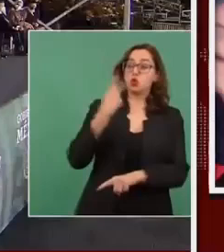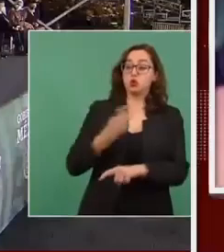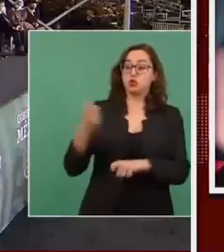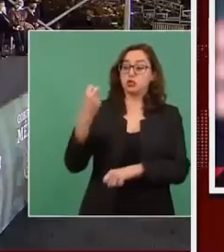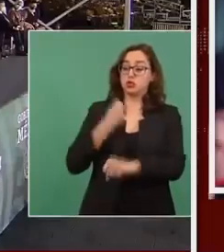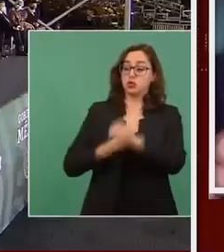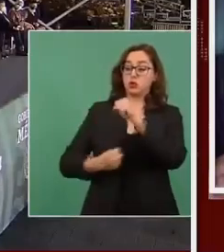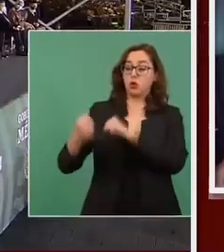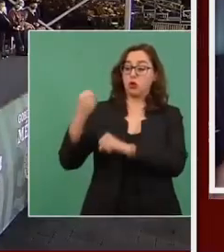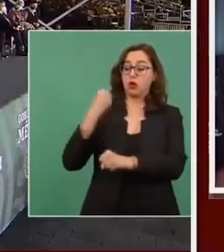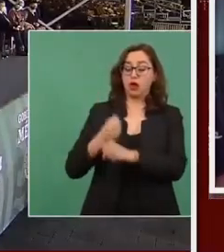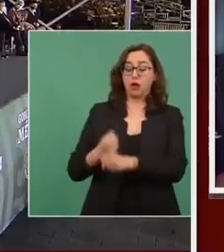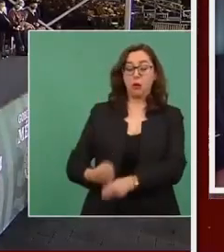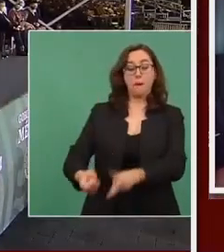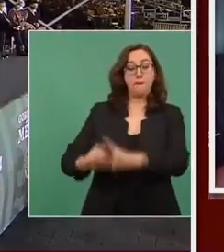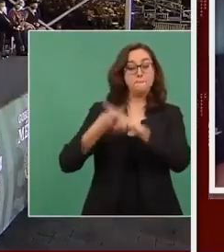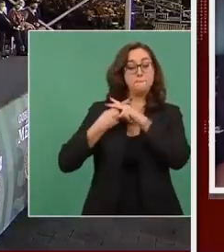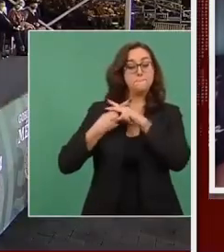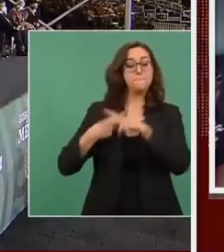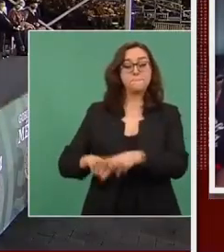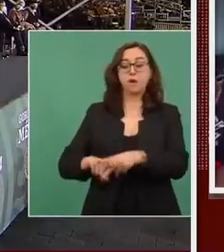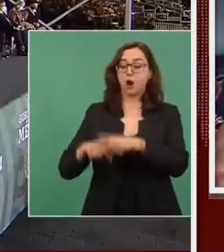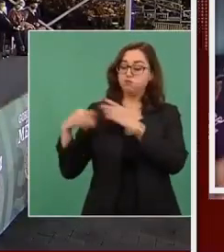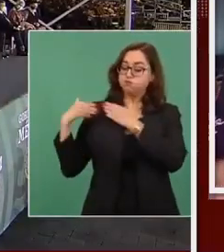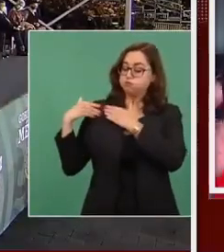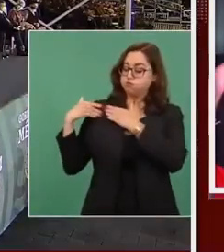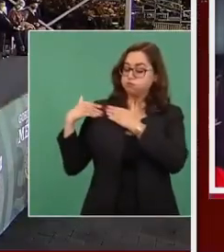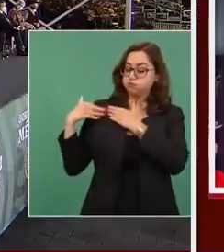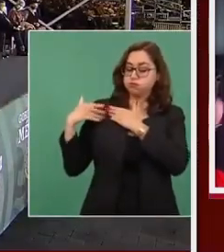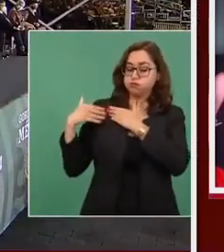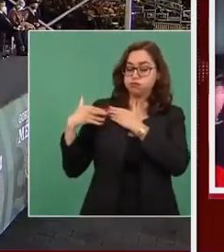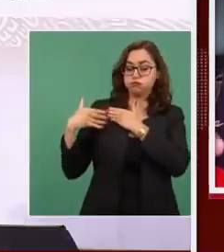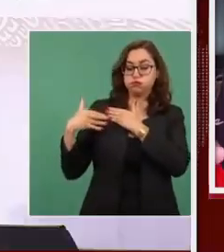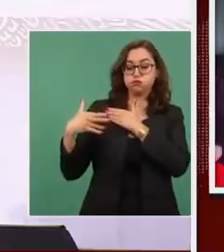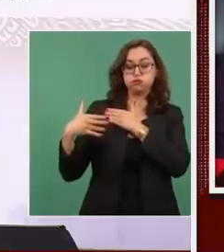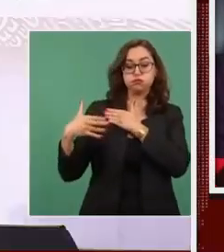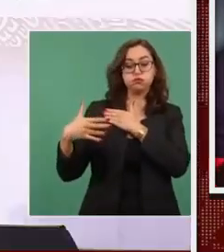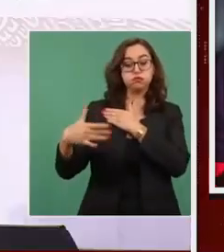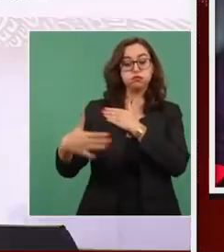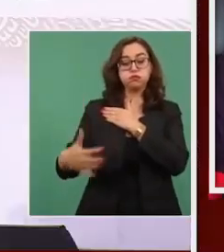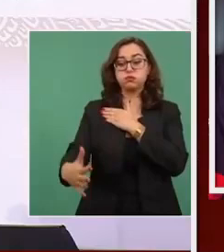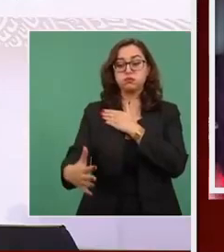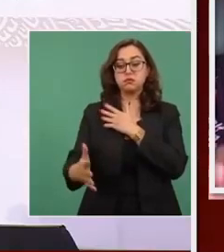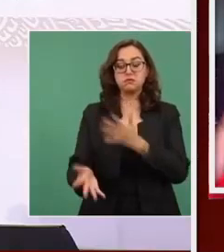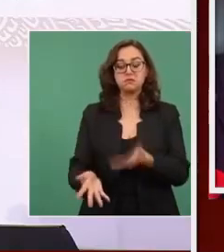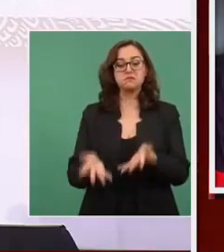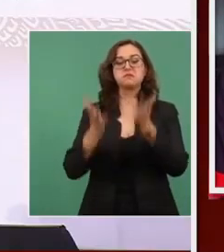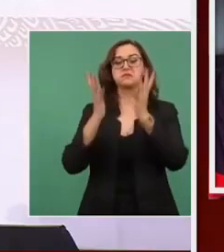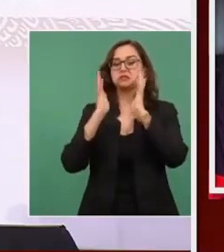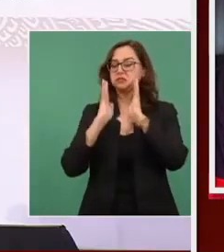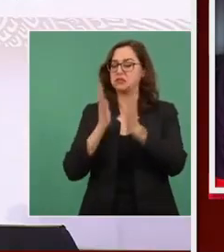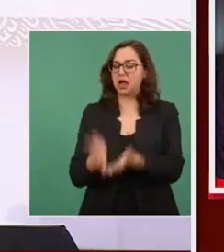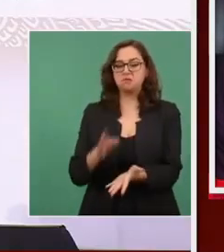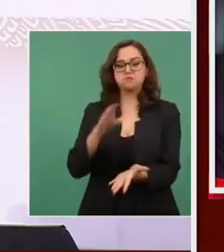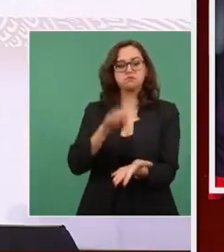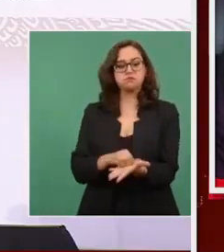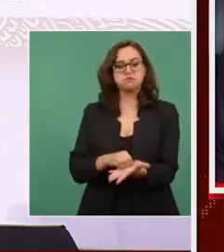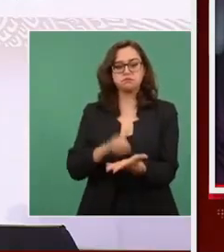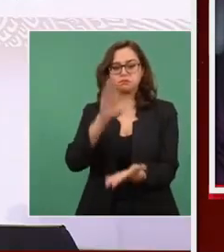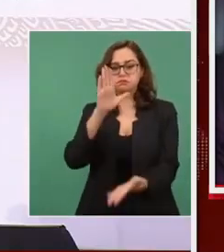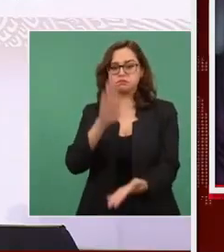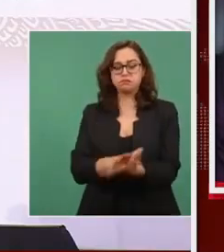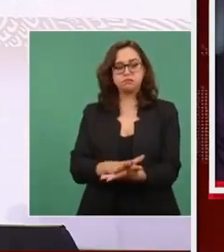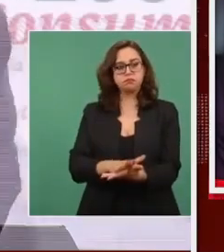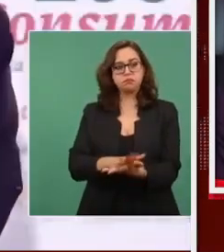cómo son algunos países en neoliberalistas con el tema de la pandemia las dosis etcétera y el